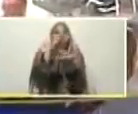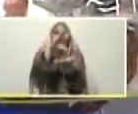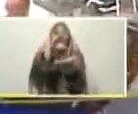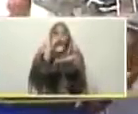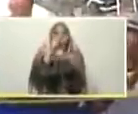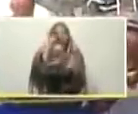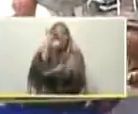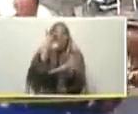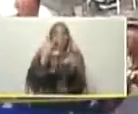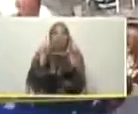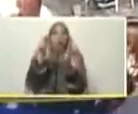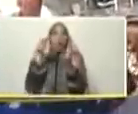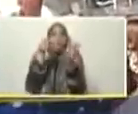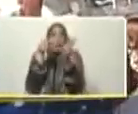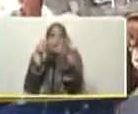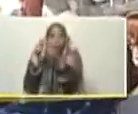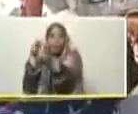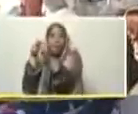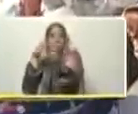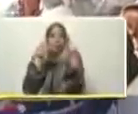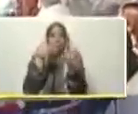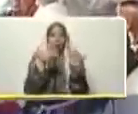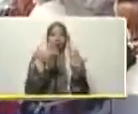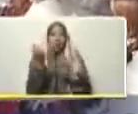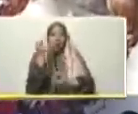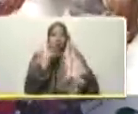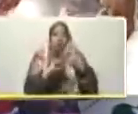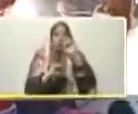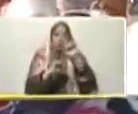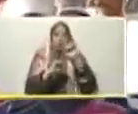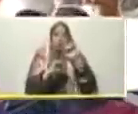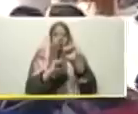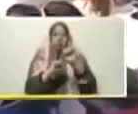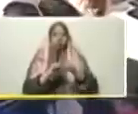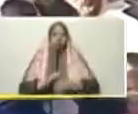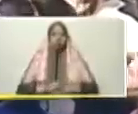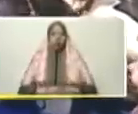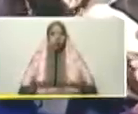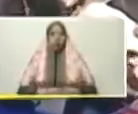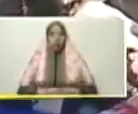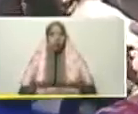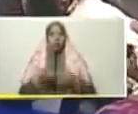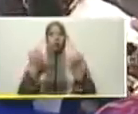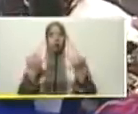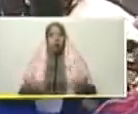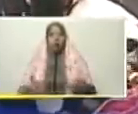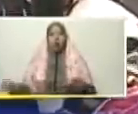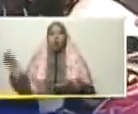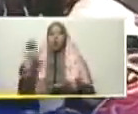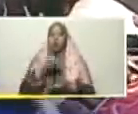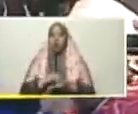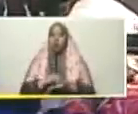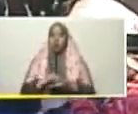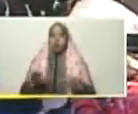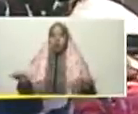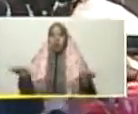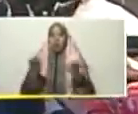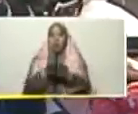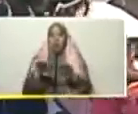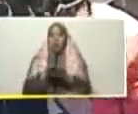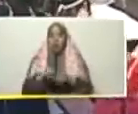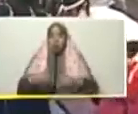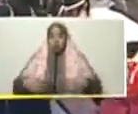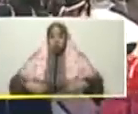los echamos de aquí de tierra suramericana dos tocos ahora nos está tocando otra vez con esfuerzo